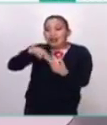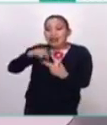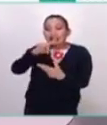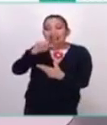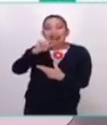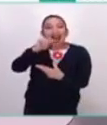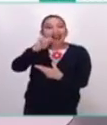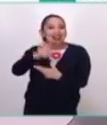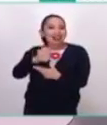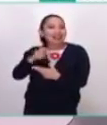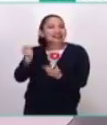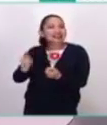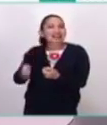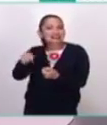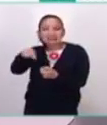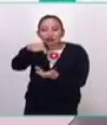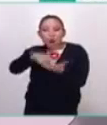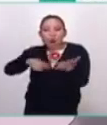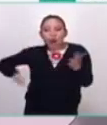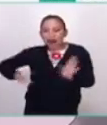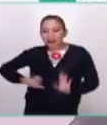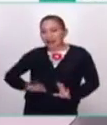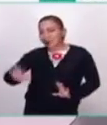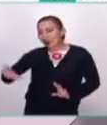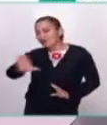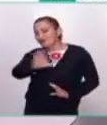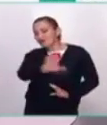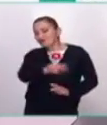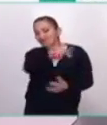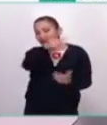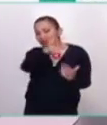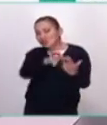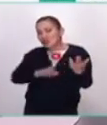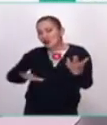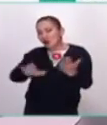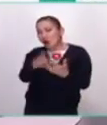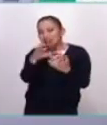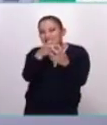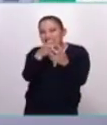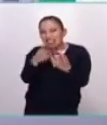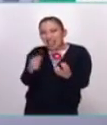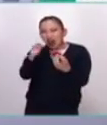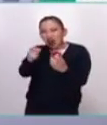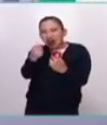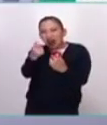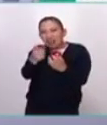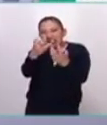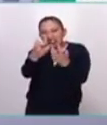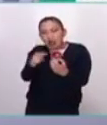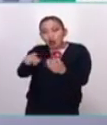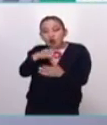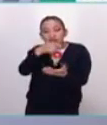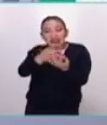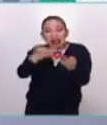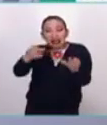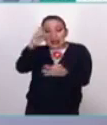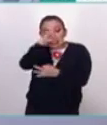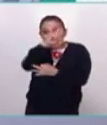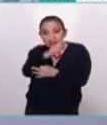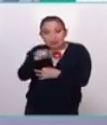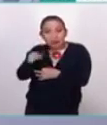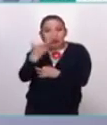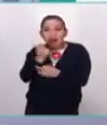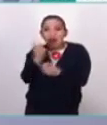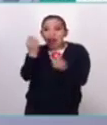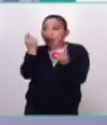zacate. Zacates que son característicos de una región árida, semiárida. Es un territorio difícil porque no